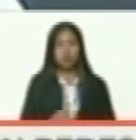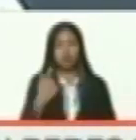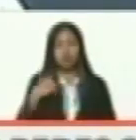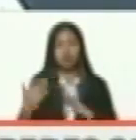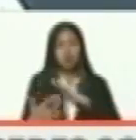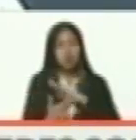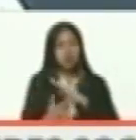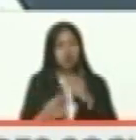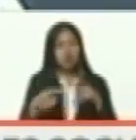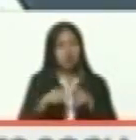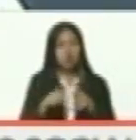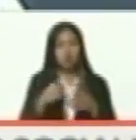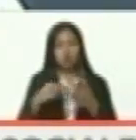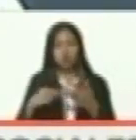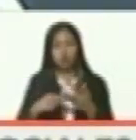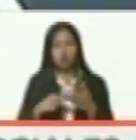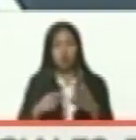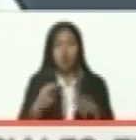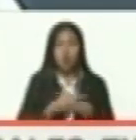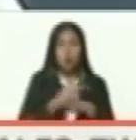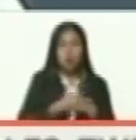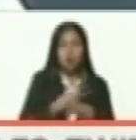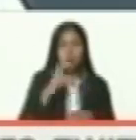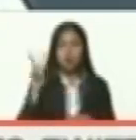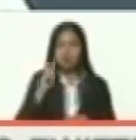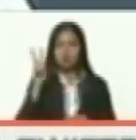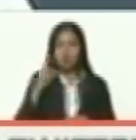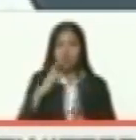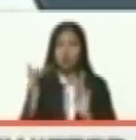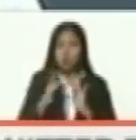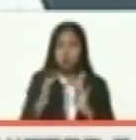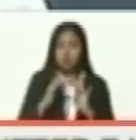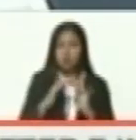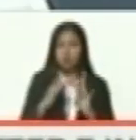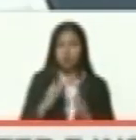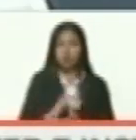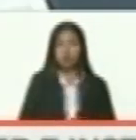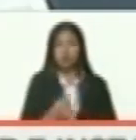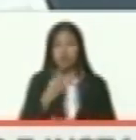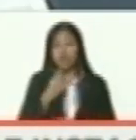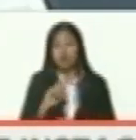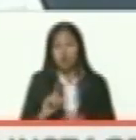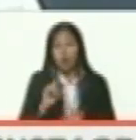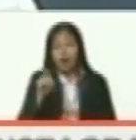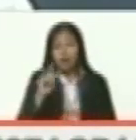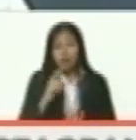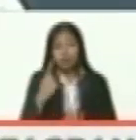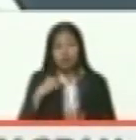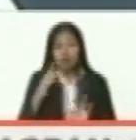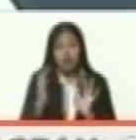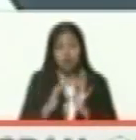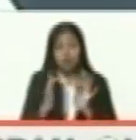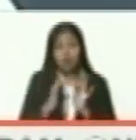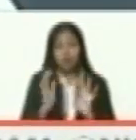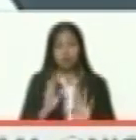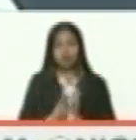contactos con altos funcionarios del gobierno venezolano. Fue lo que dijo.